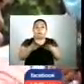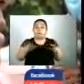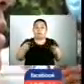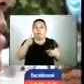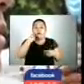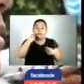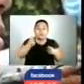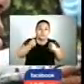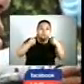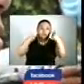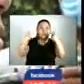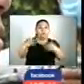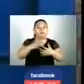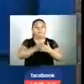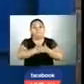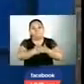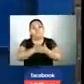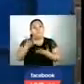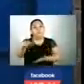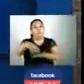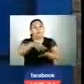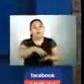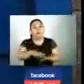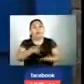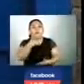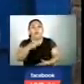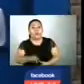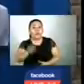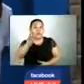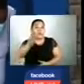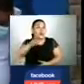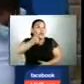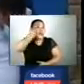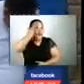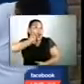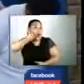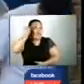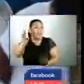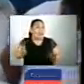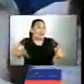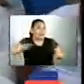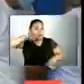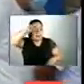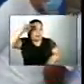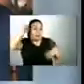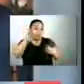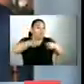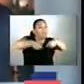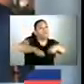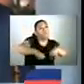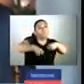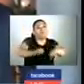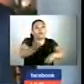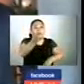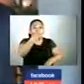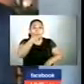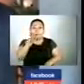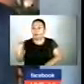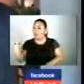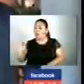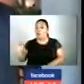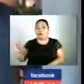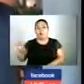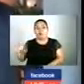conmocionó a parte de la población. El asesinato de dos jóvenes que se dedicaban a repartir comida. Ellos fueron